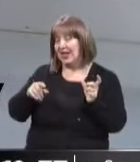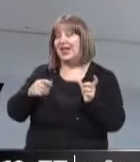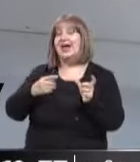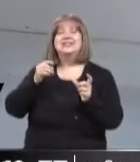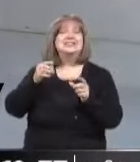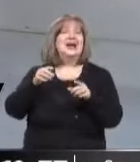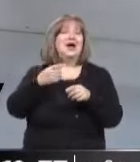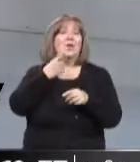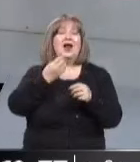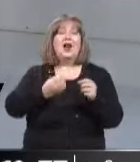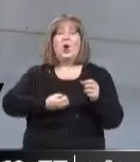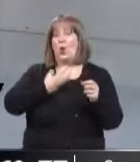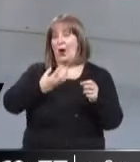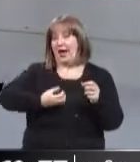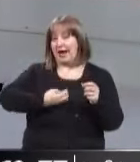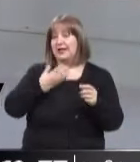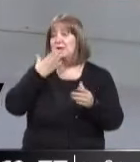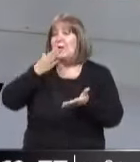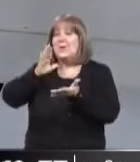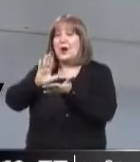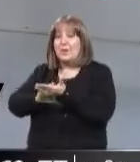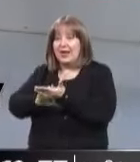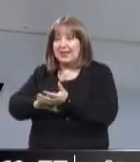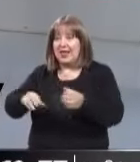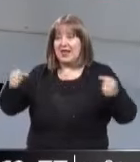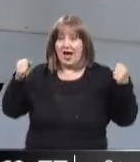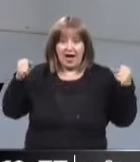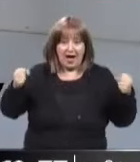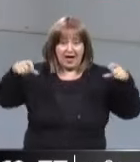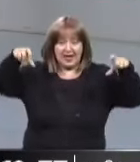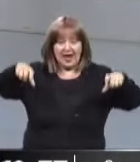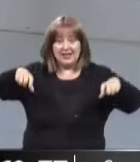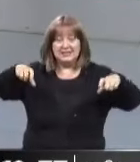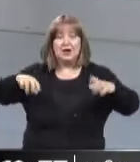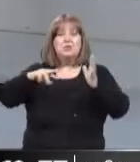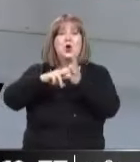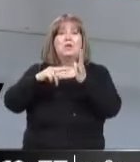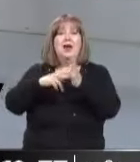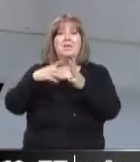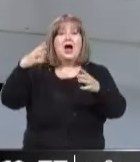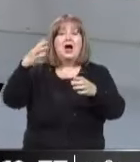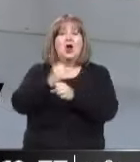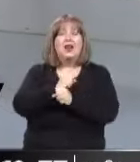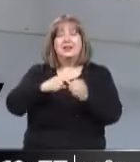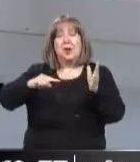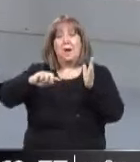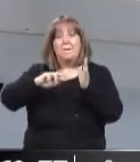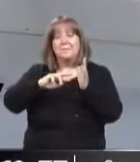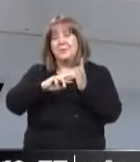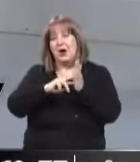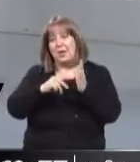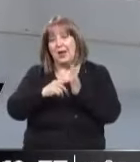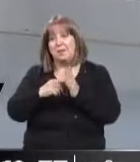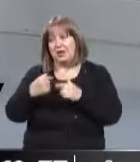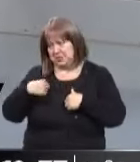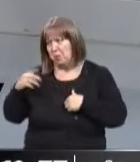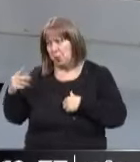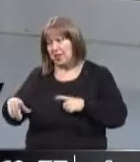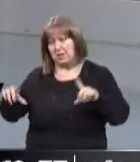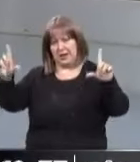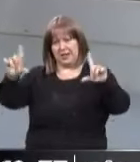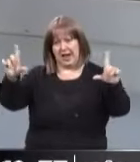que le habían prometido llevarlo a la cancha. No lo llevaron a la cancha porque había problemas con el tránsito en Buenos Aires, pero le dicen, lo podés ver por la tele.